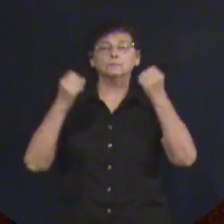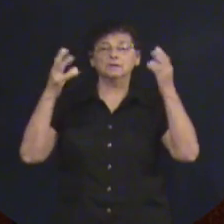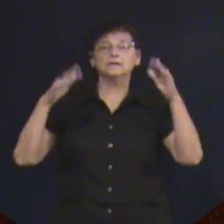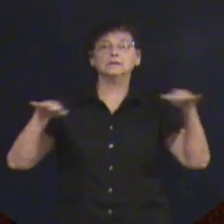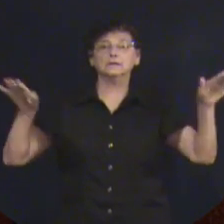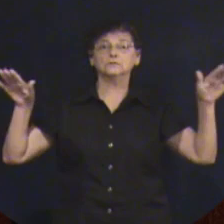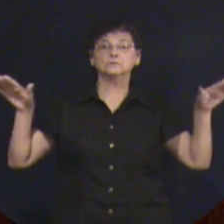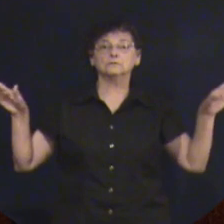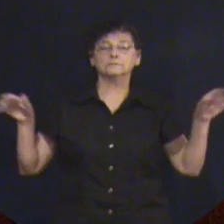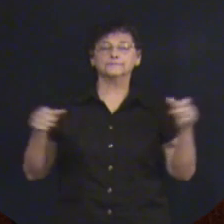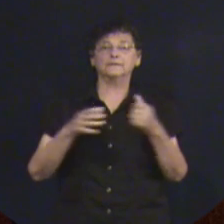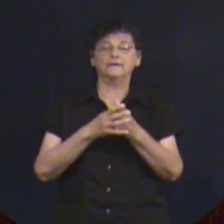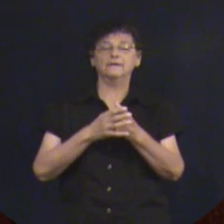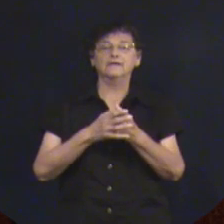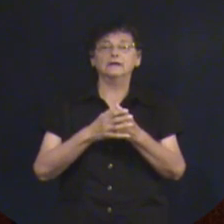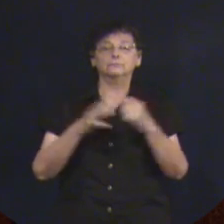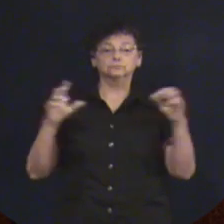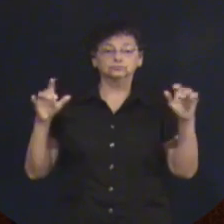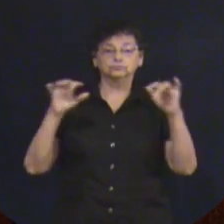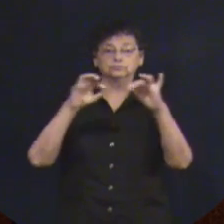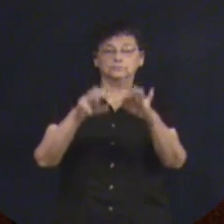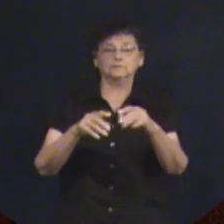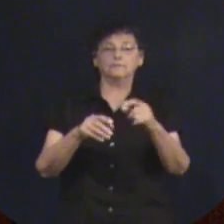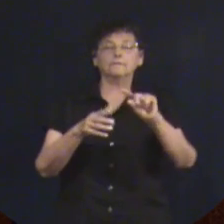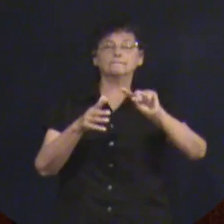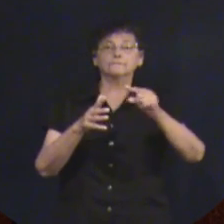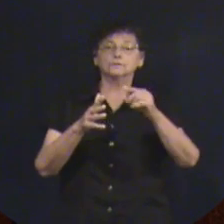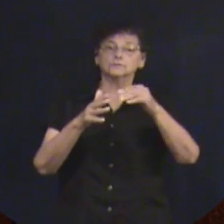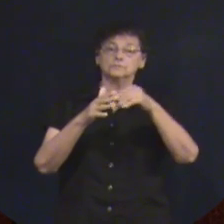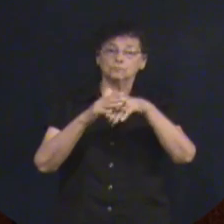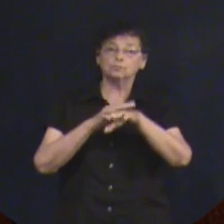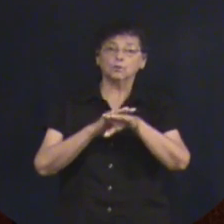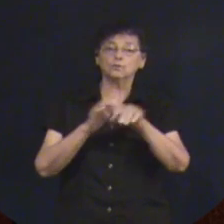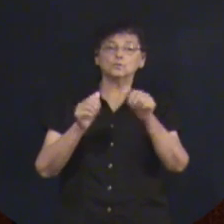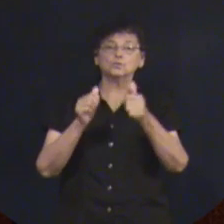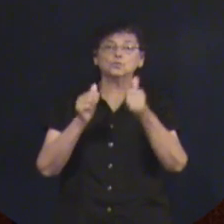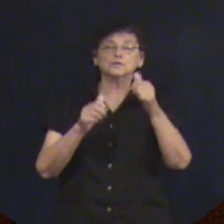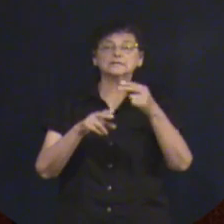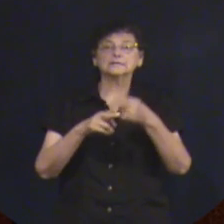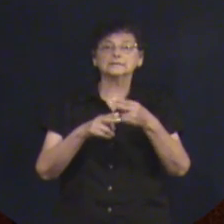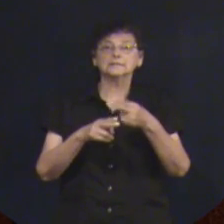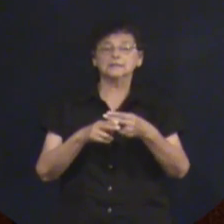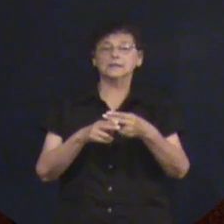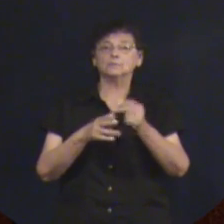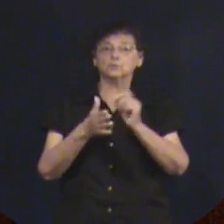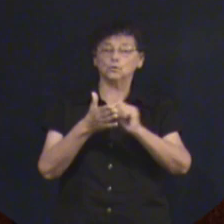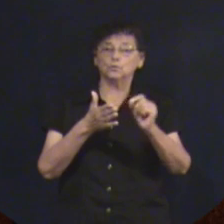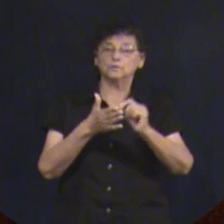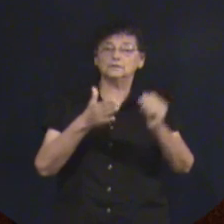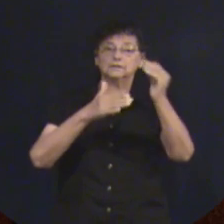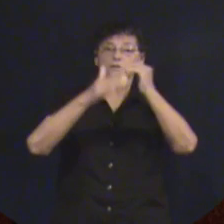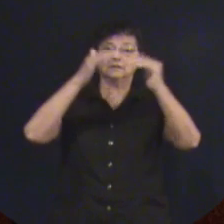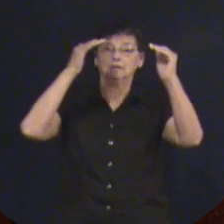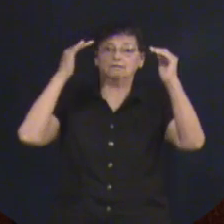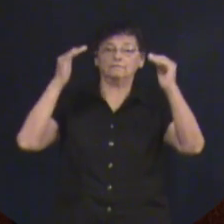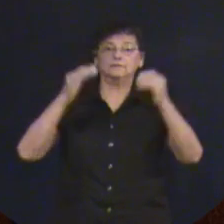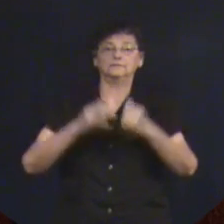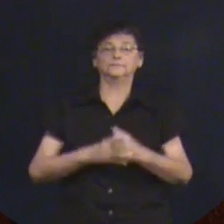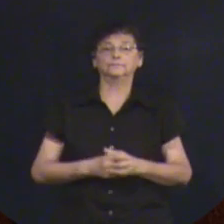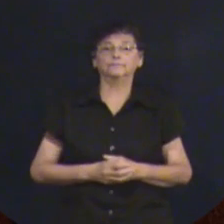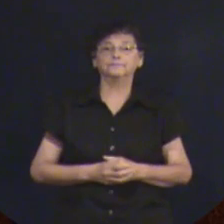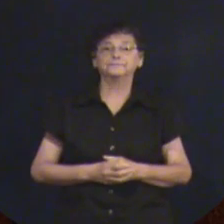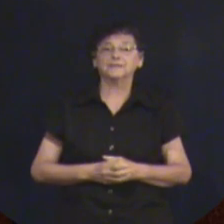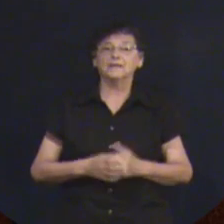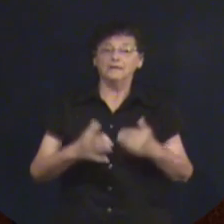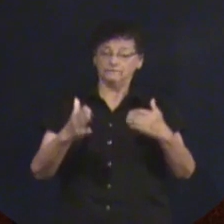ángeles, a la asamblea de los primogénitos, cuyos nombres están escritos en el cielo. Se